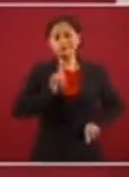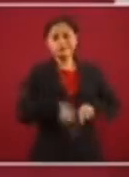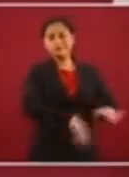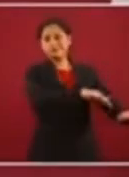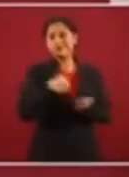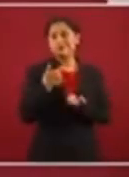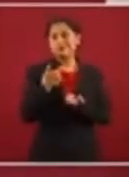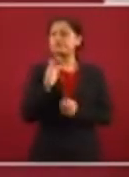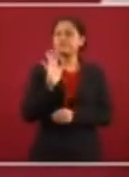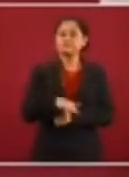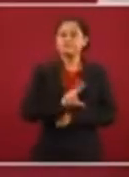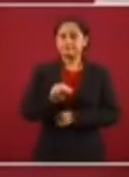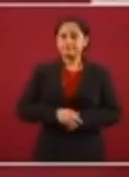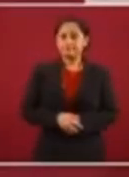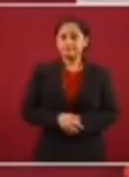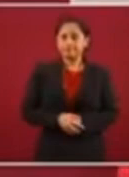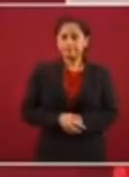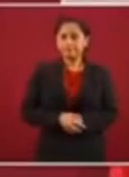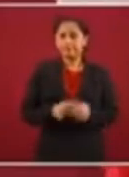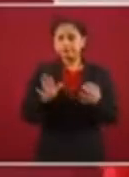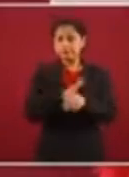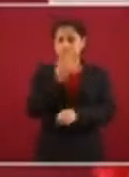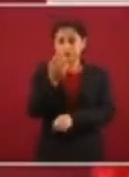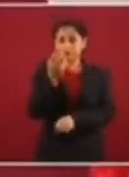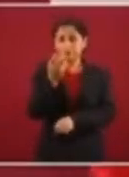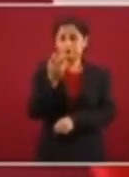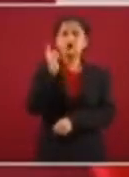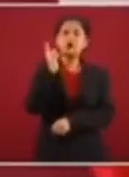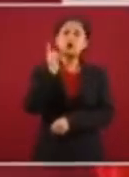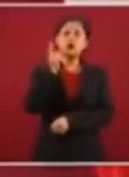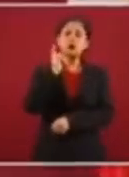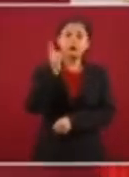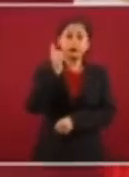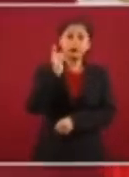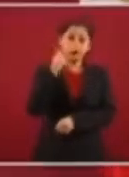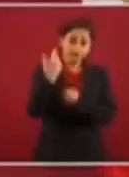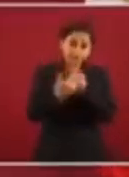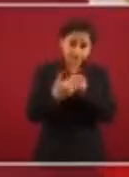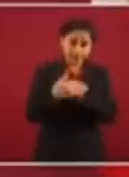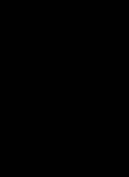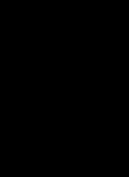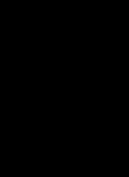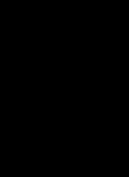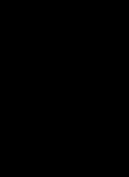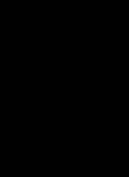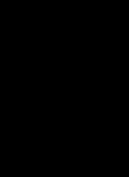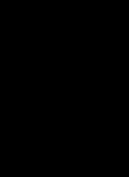Entonces, ojalá, ni todos, ayudemos.